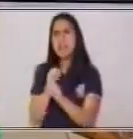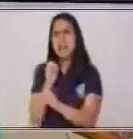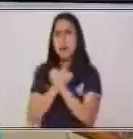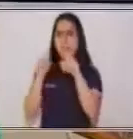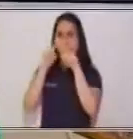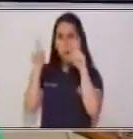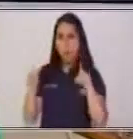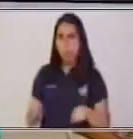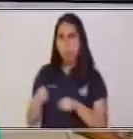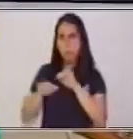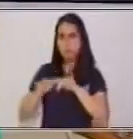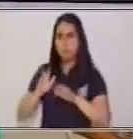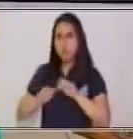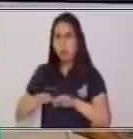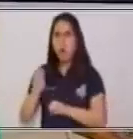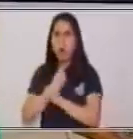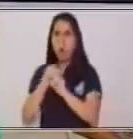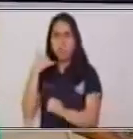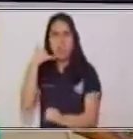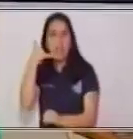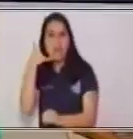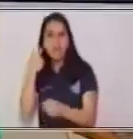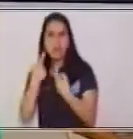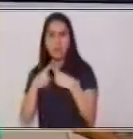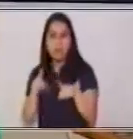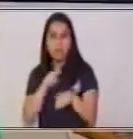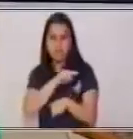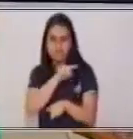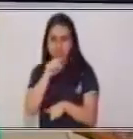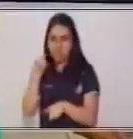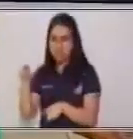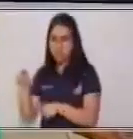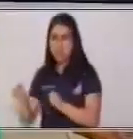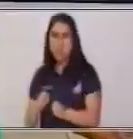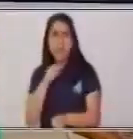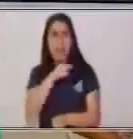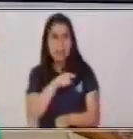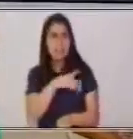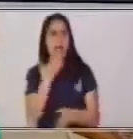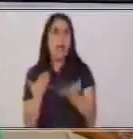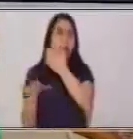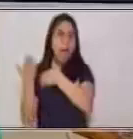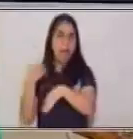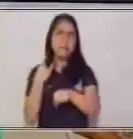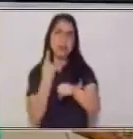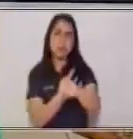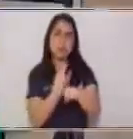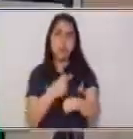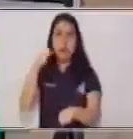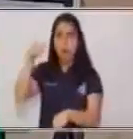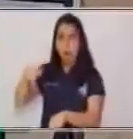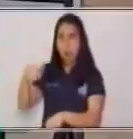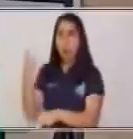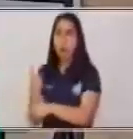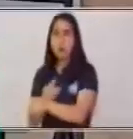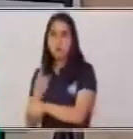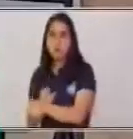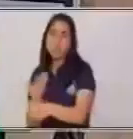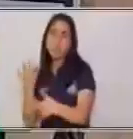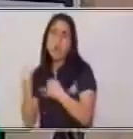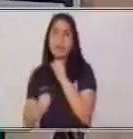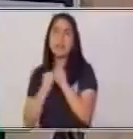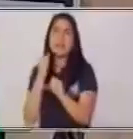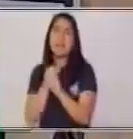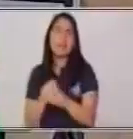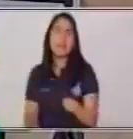su espacio aún en la sociedad. Cuando nosotros encontramos en nuestro párrafo, en nuestro texto,